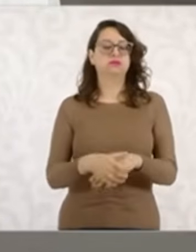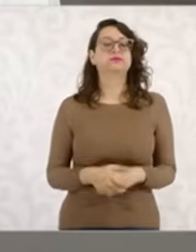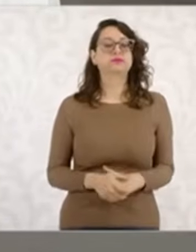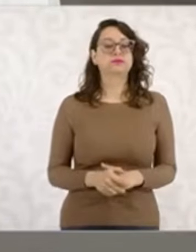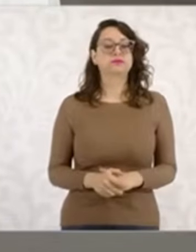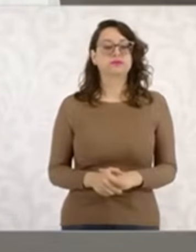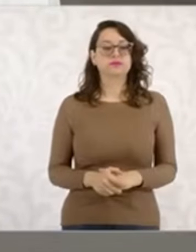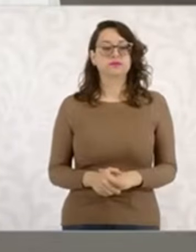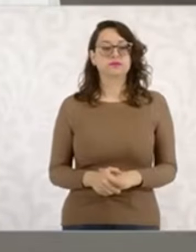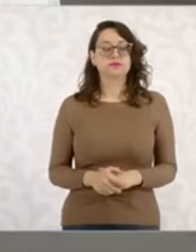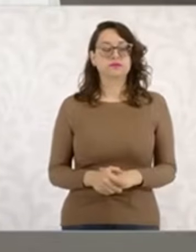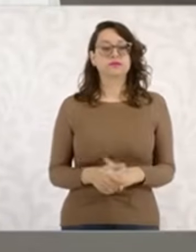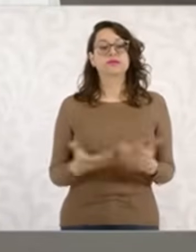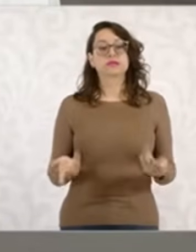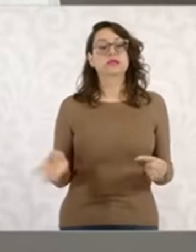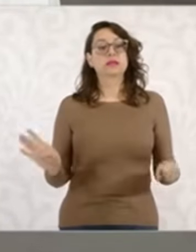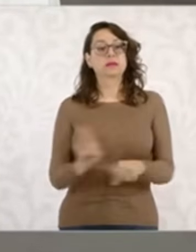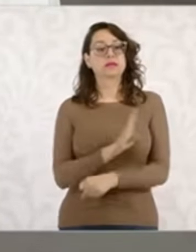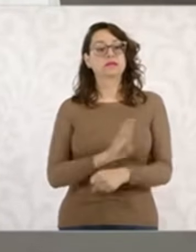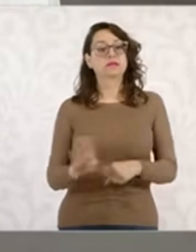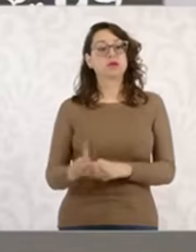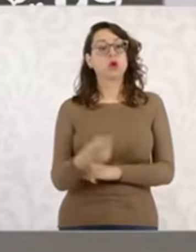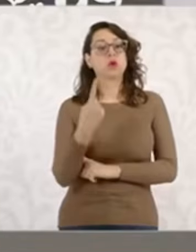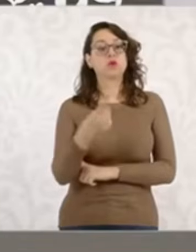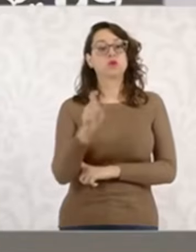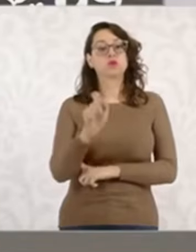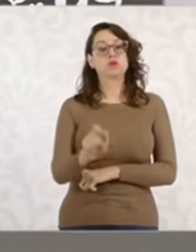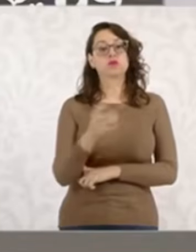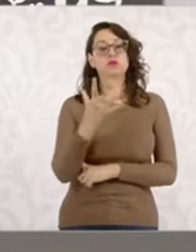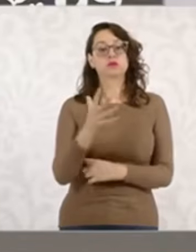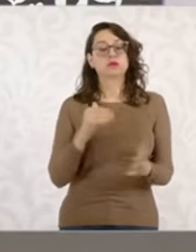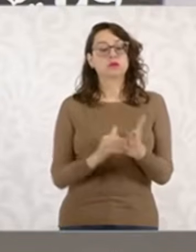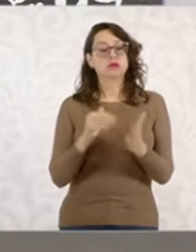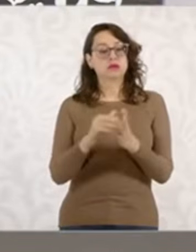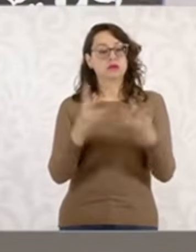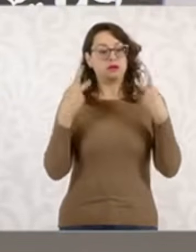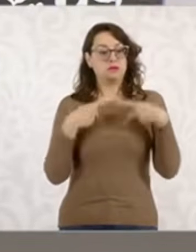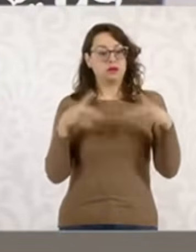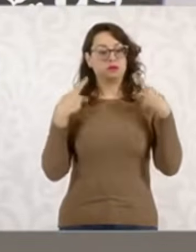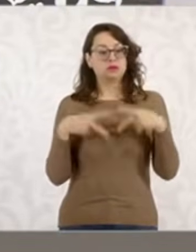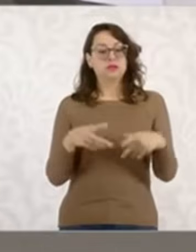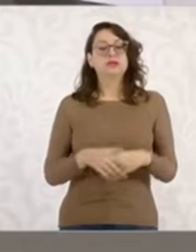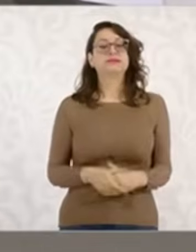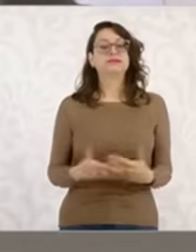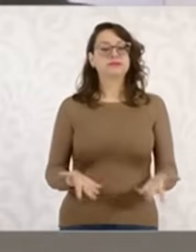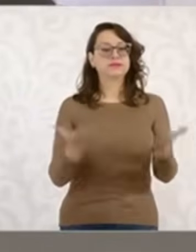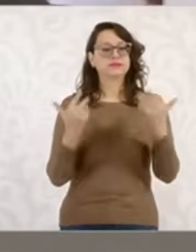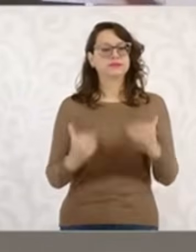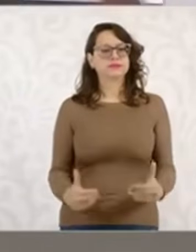2025. Y con esto se beneficia a 1.5 millones de personas. Adelante.